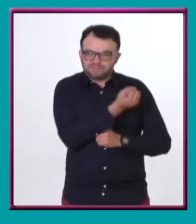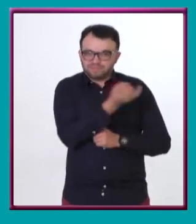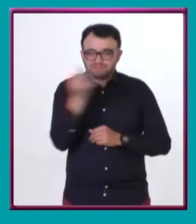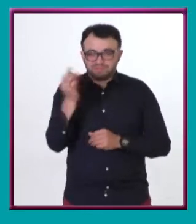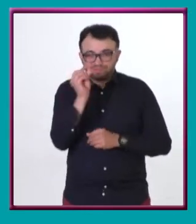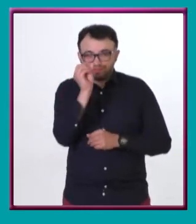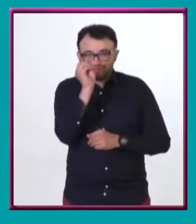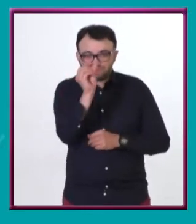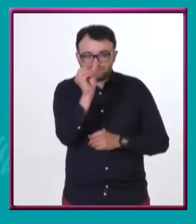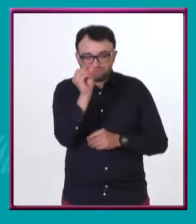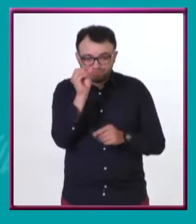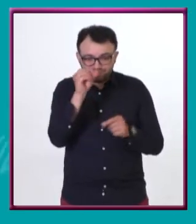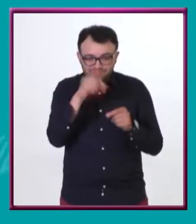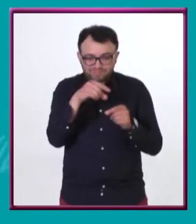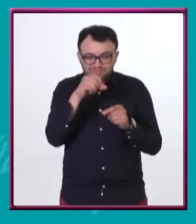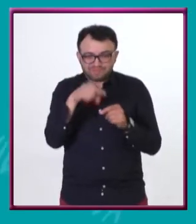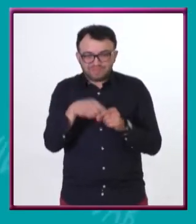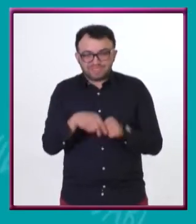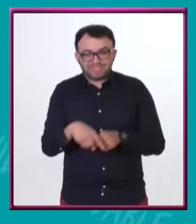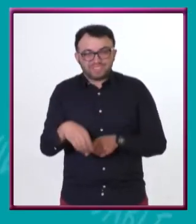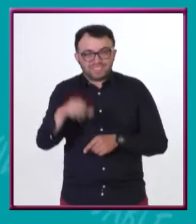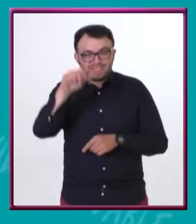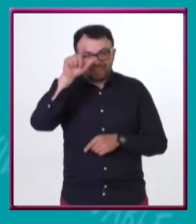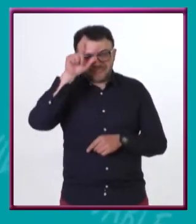trigo que se necesita es de